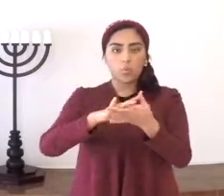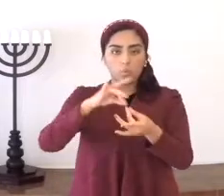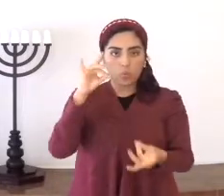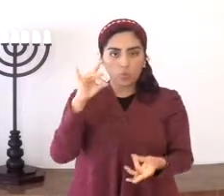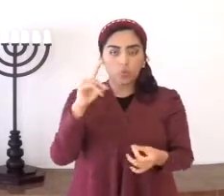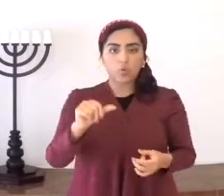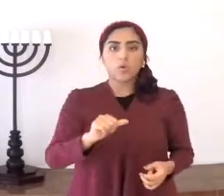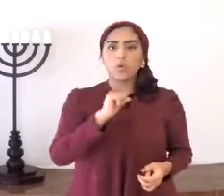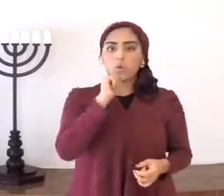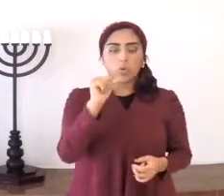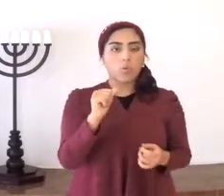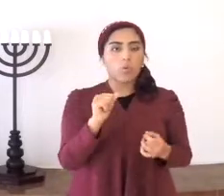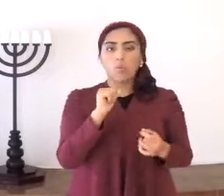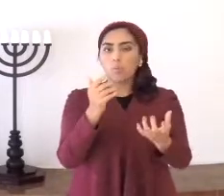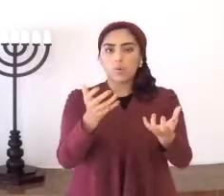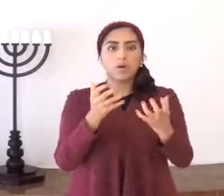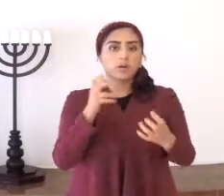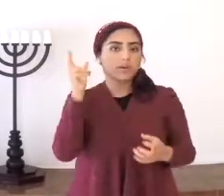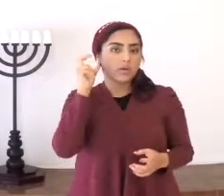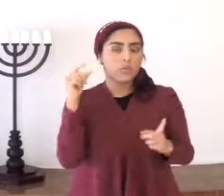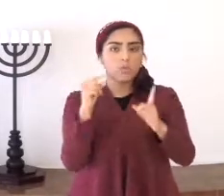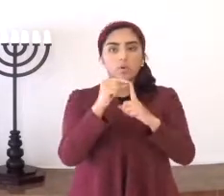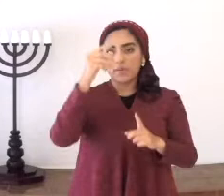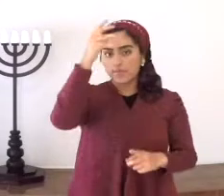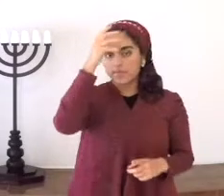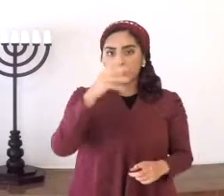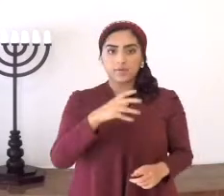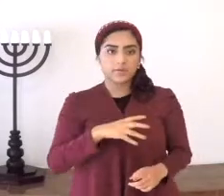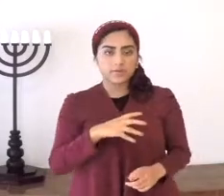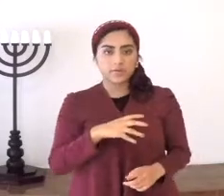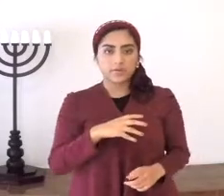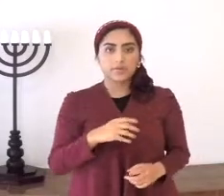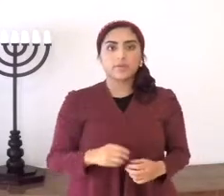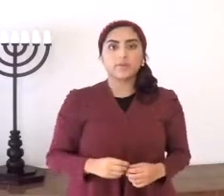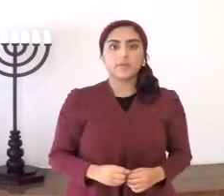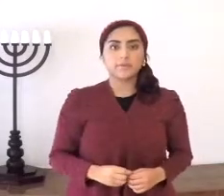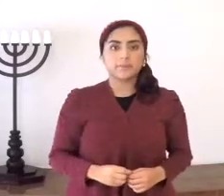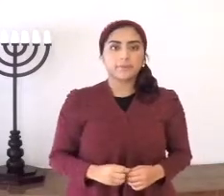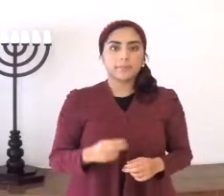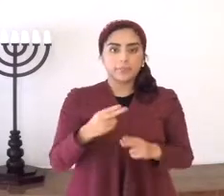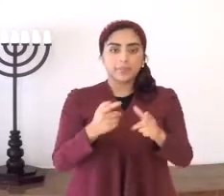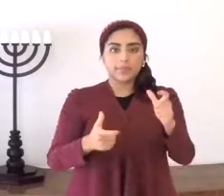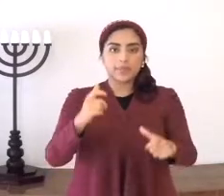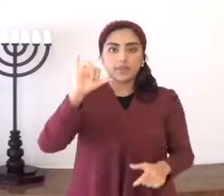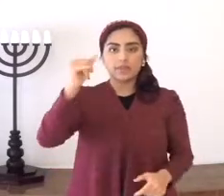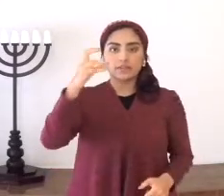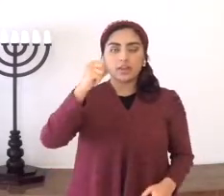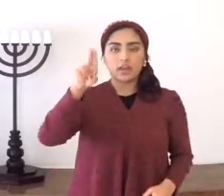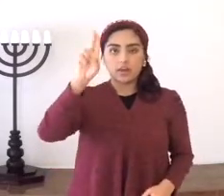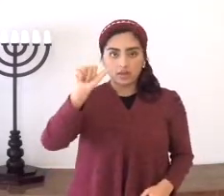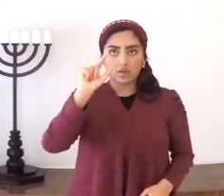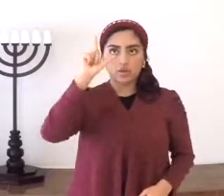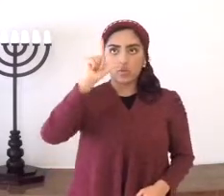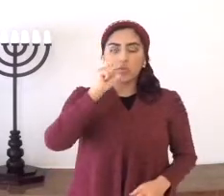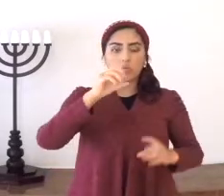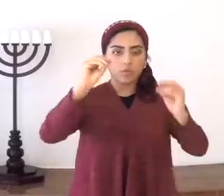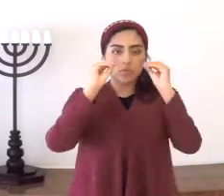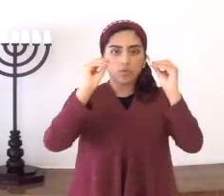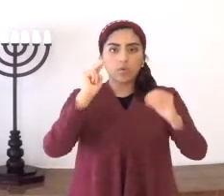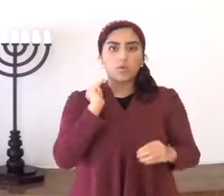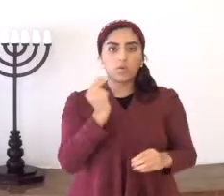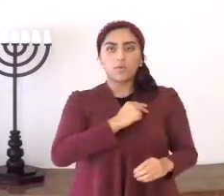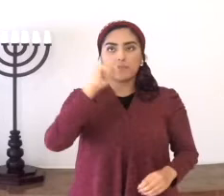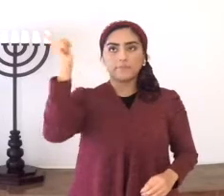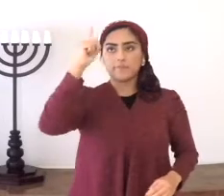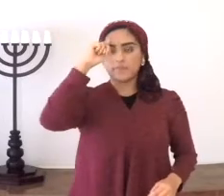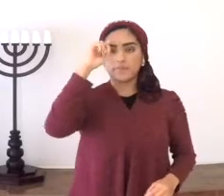wa kodesh. Queremos oír solamente tu preciosa voz, no queremos oír palabra de hombre, lo de haber melida Adam. Beshen Adon Yahshua Hamashiach, seas tú